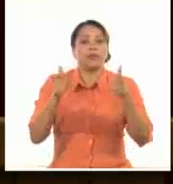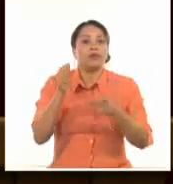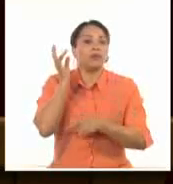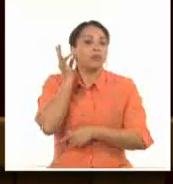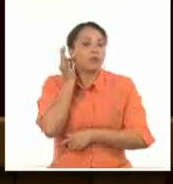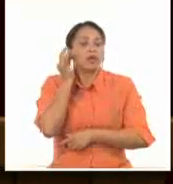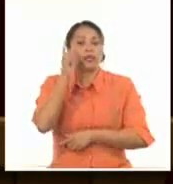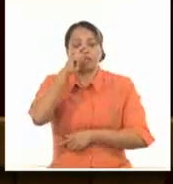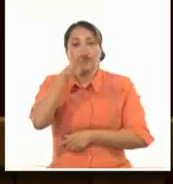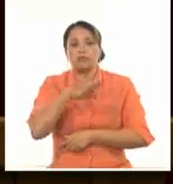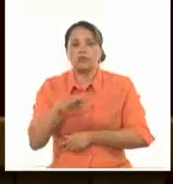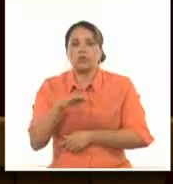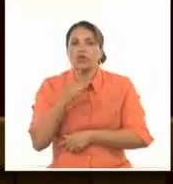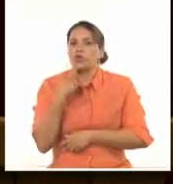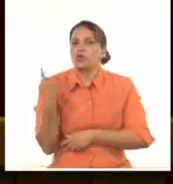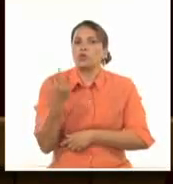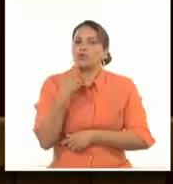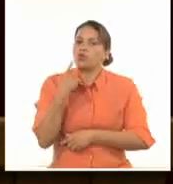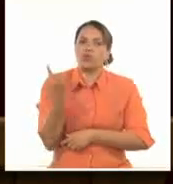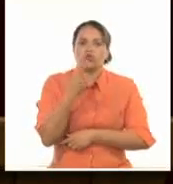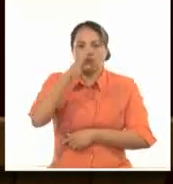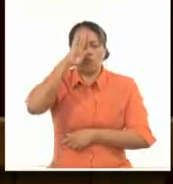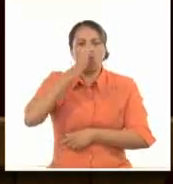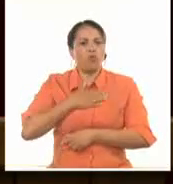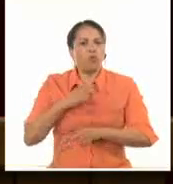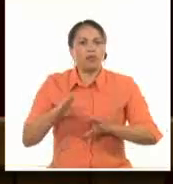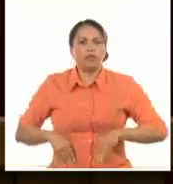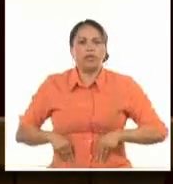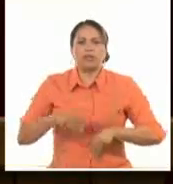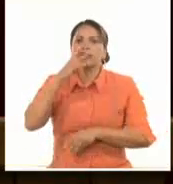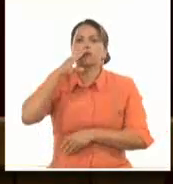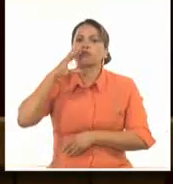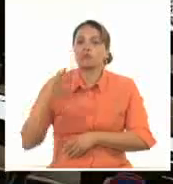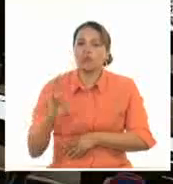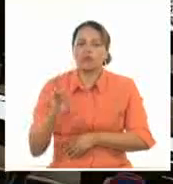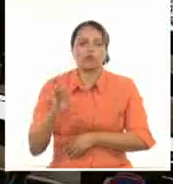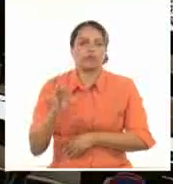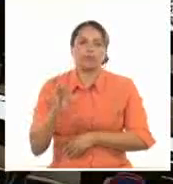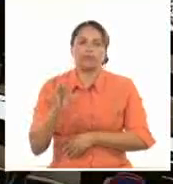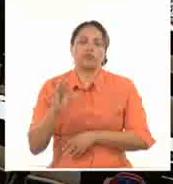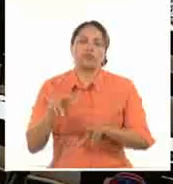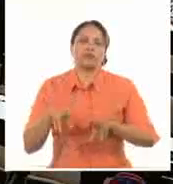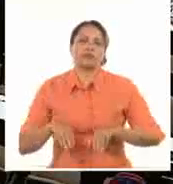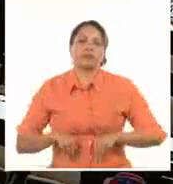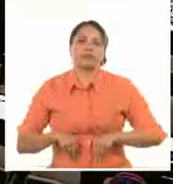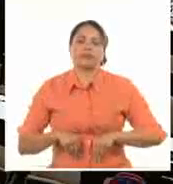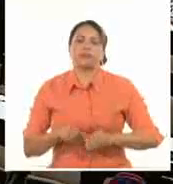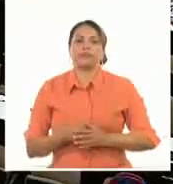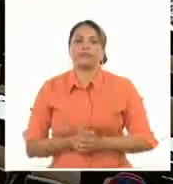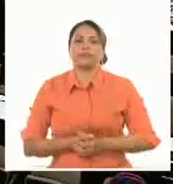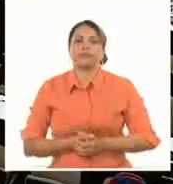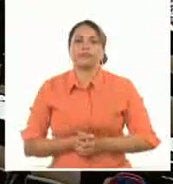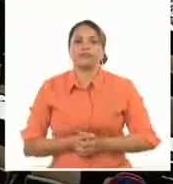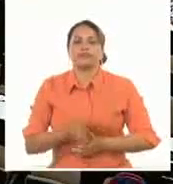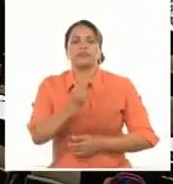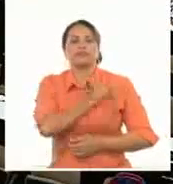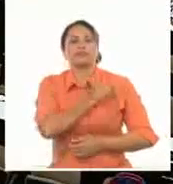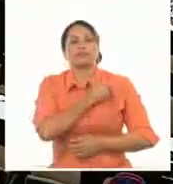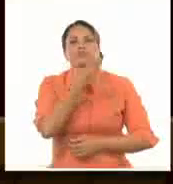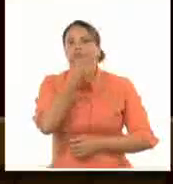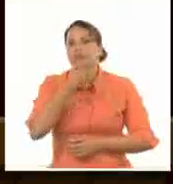niños, no solo es inaceptable, es incompatible con la dignidad humana. Queridos jóvenes